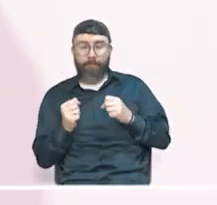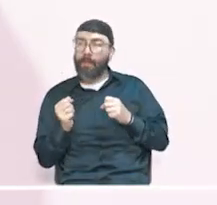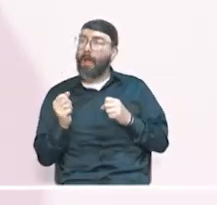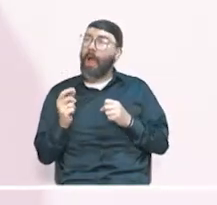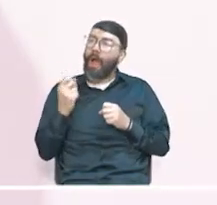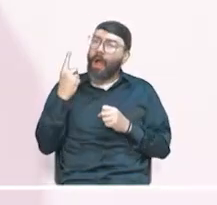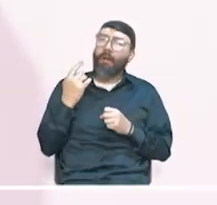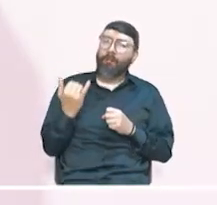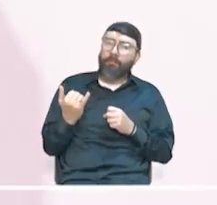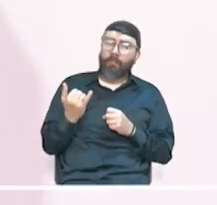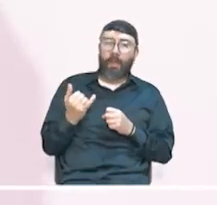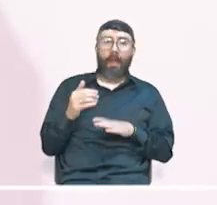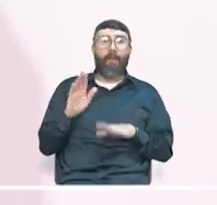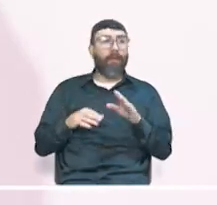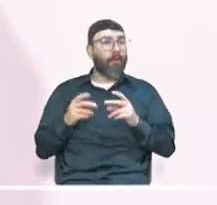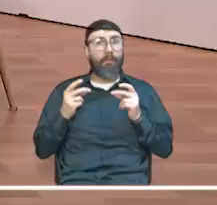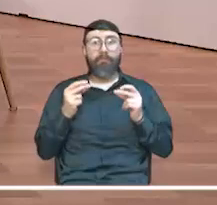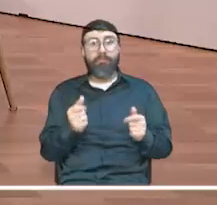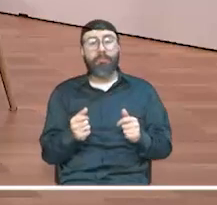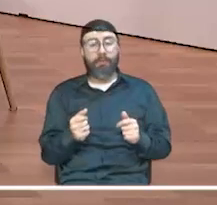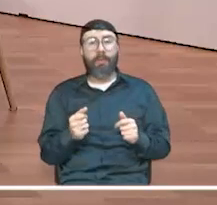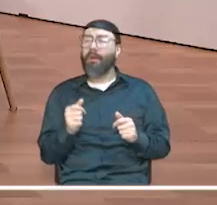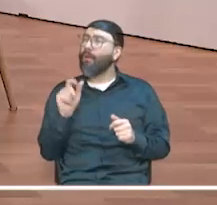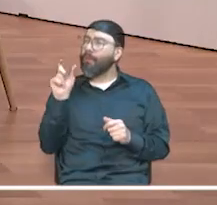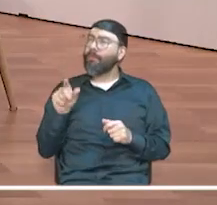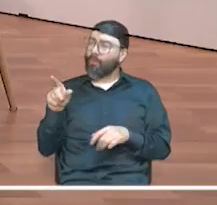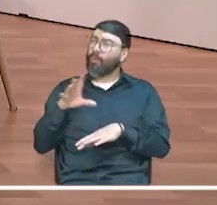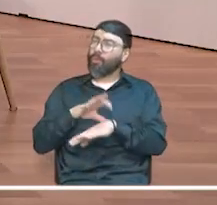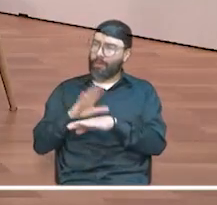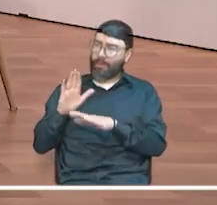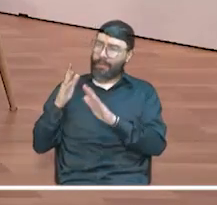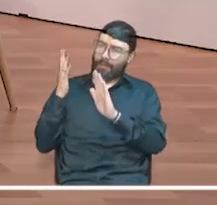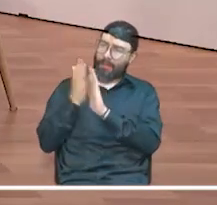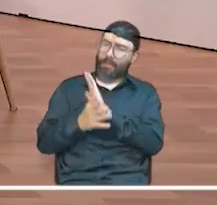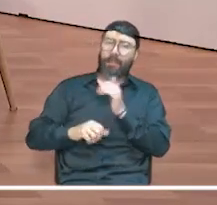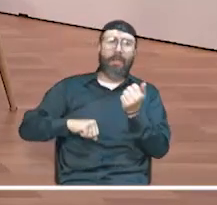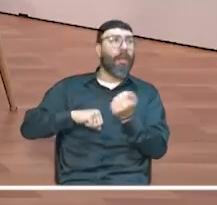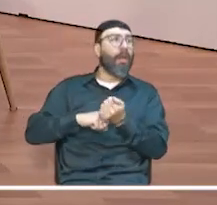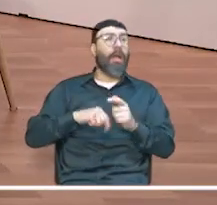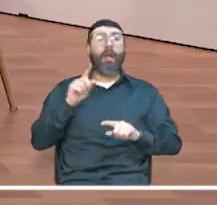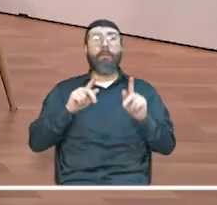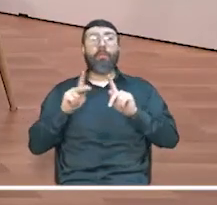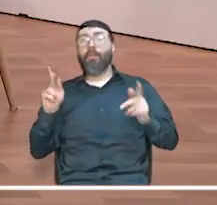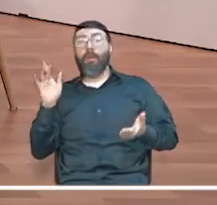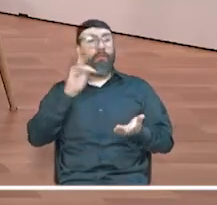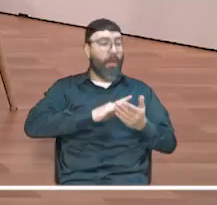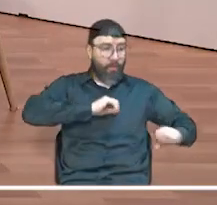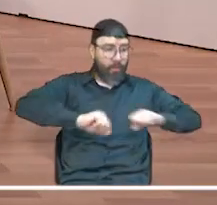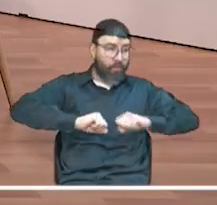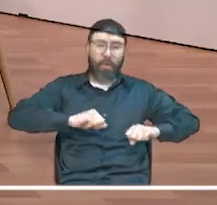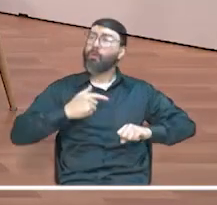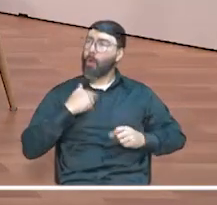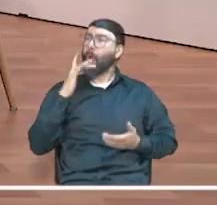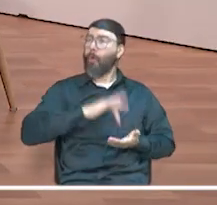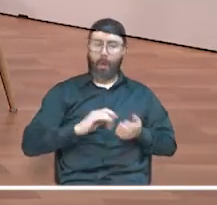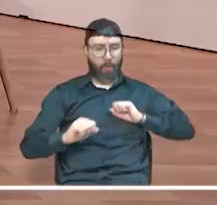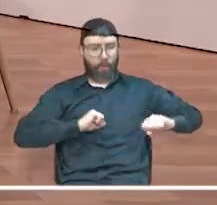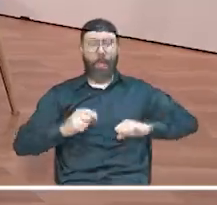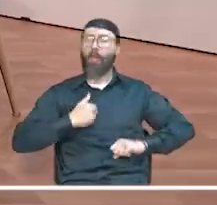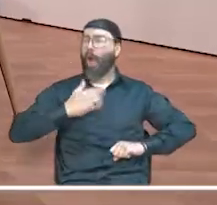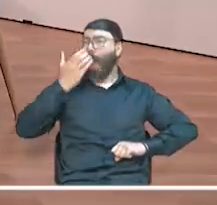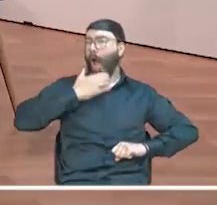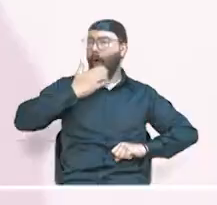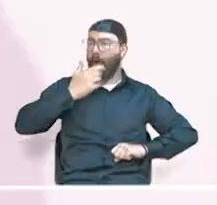ocurre como muy acaloradamente, y el doctor ya me apoya también en eso, es que la gente llega a entrenar, entonces dice, ay, voy a entrenar, y entonces voy a calentar, y es